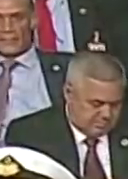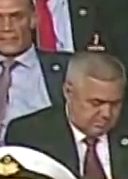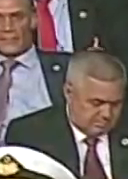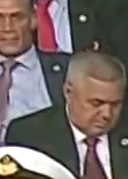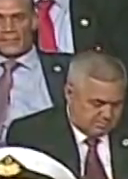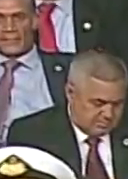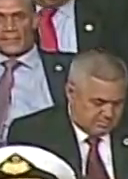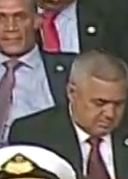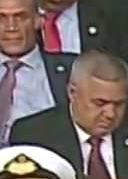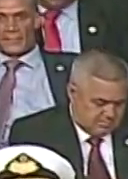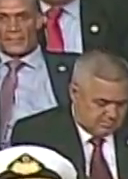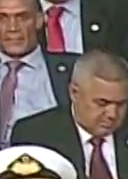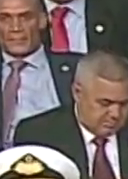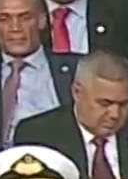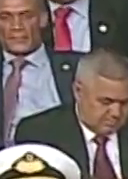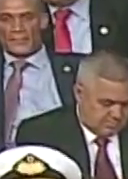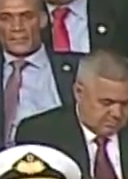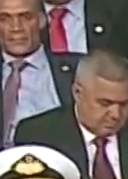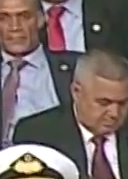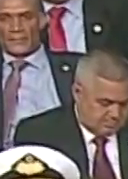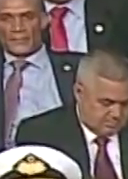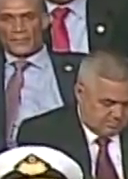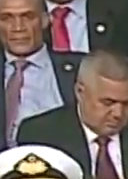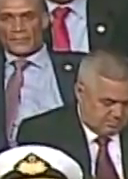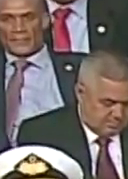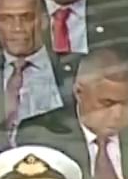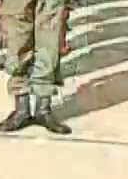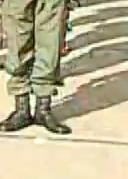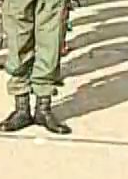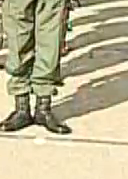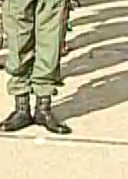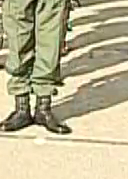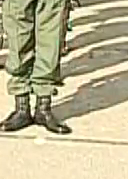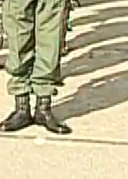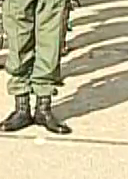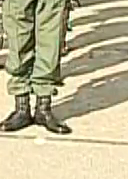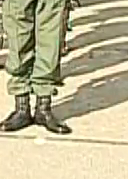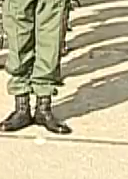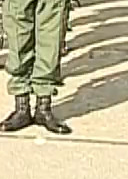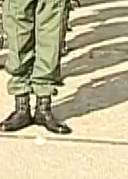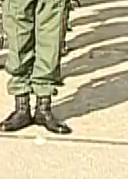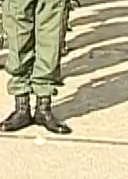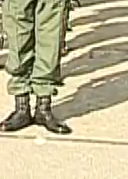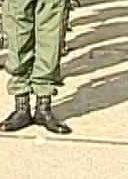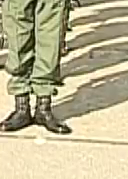y del sistema de Naciones Unidas presentes en este acto